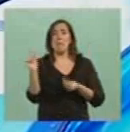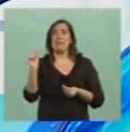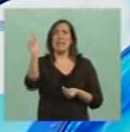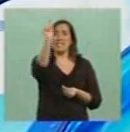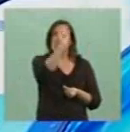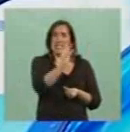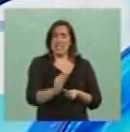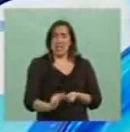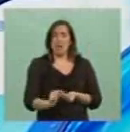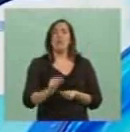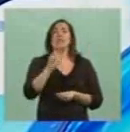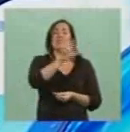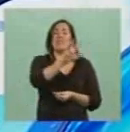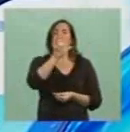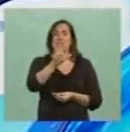créditos, el